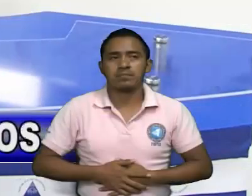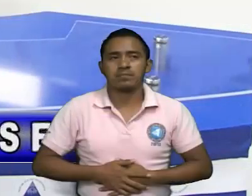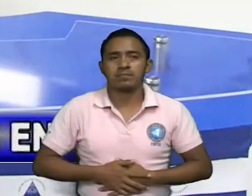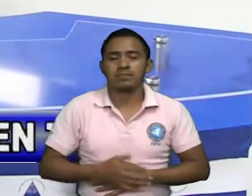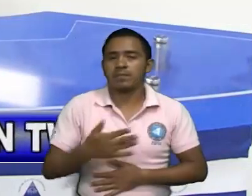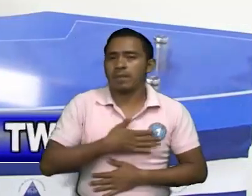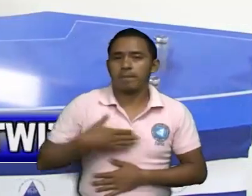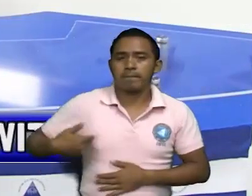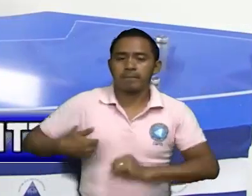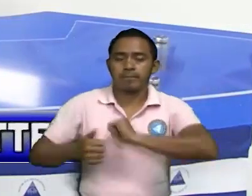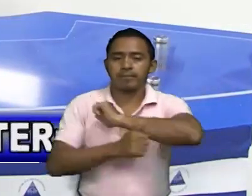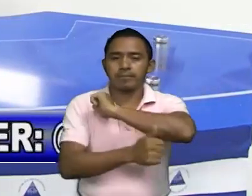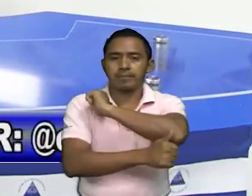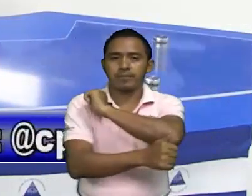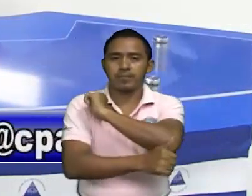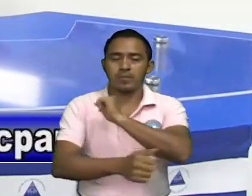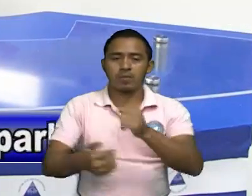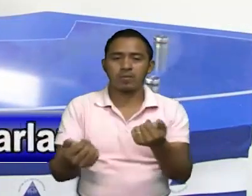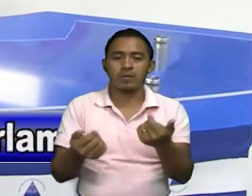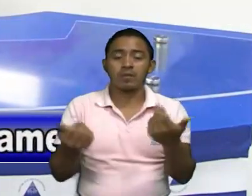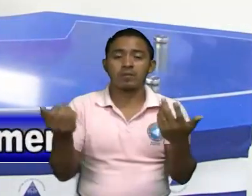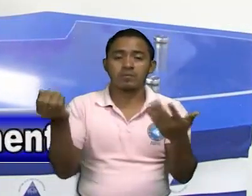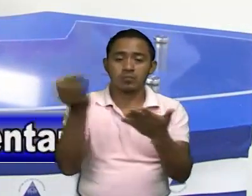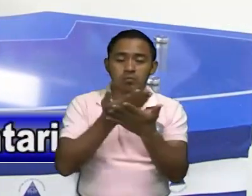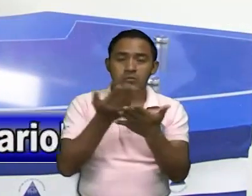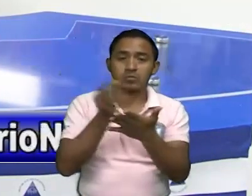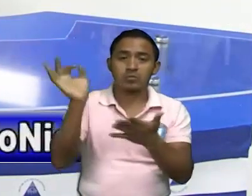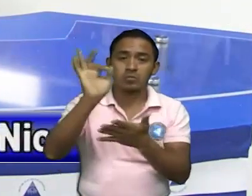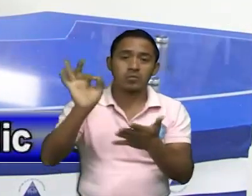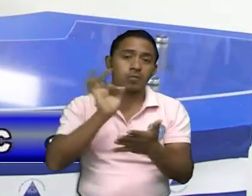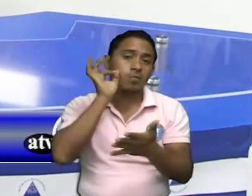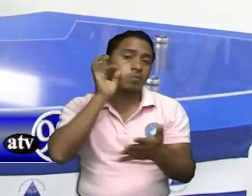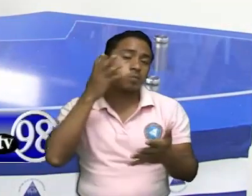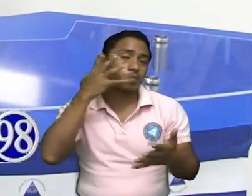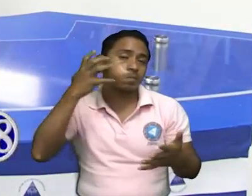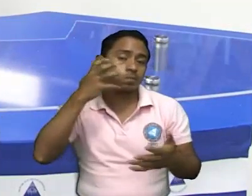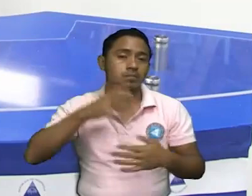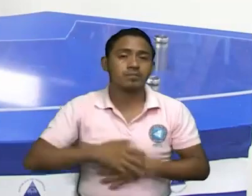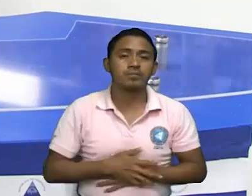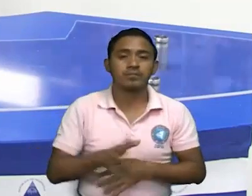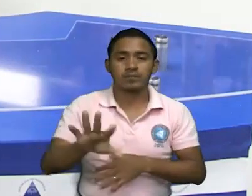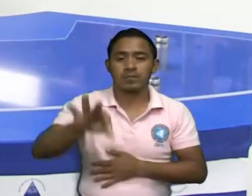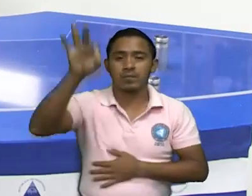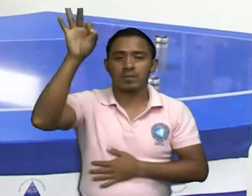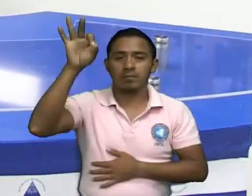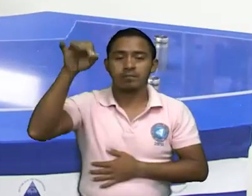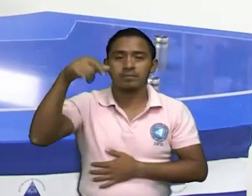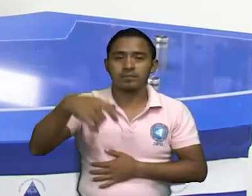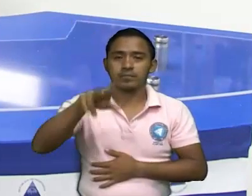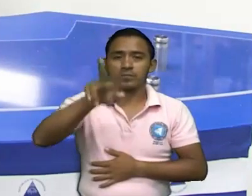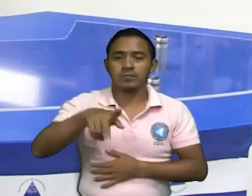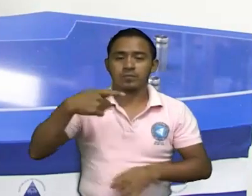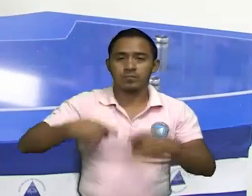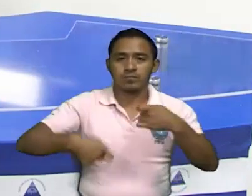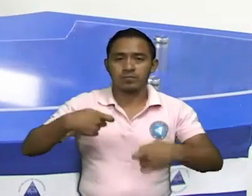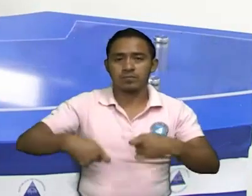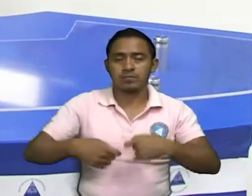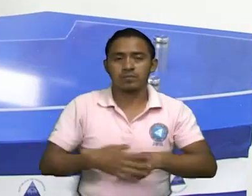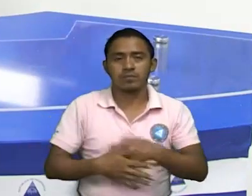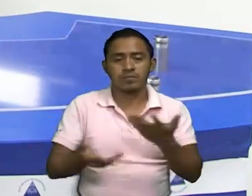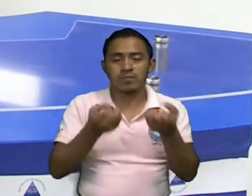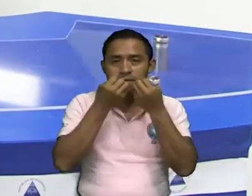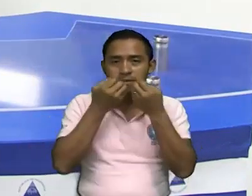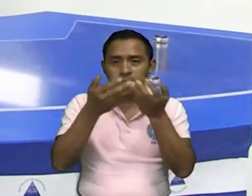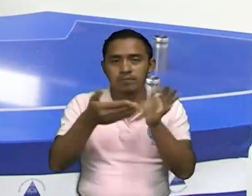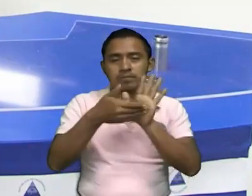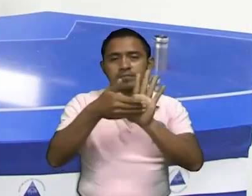El mejor estudiante de formación docente de las 8 normales públicas de Nicaragua fue seleccionado este 2 de septiembre. Detalles de